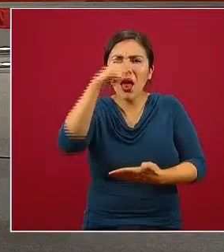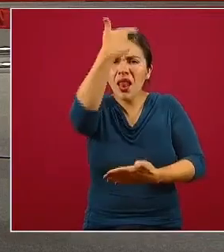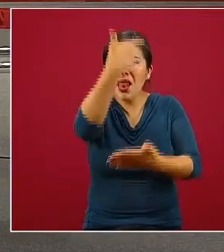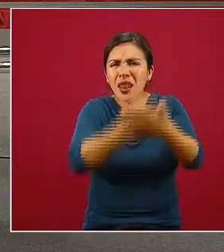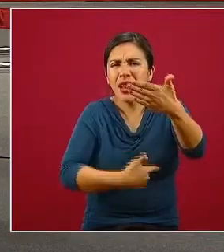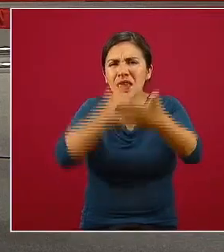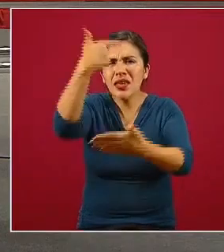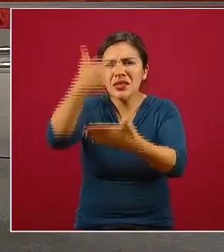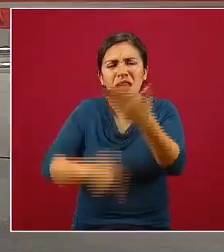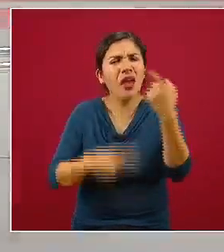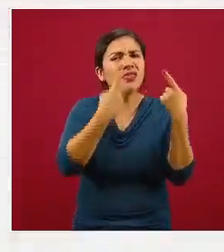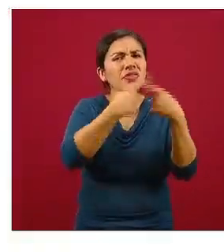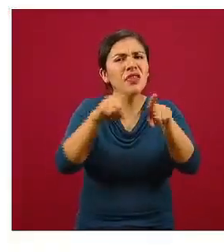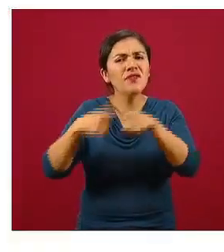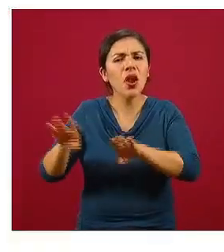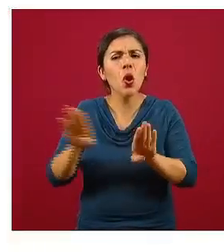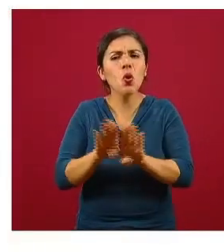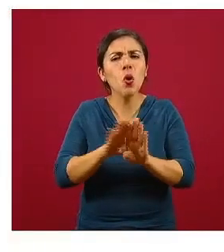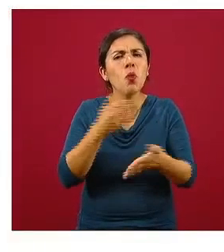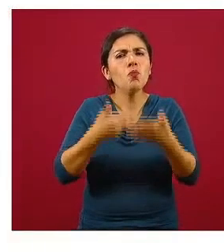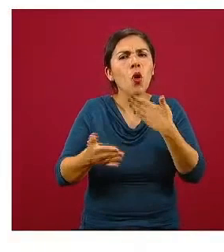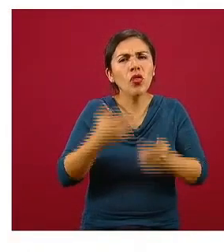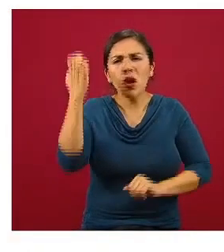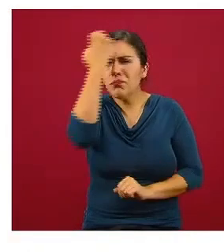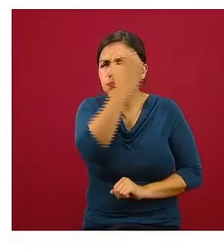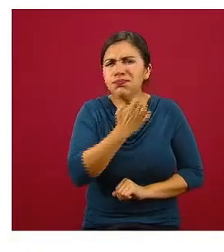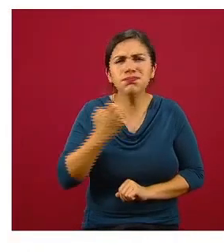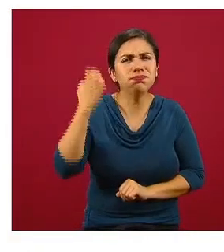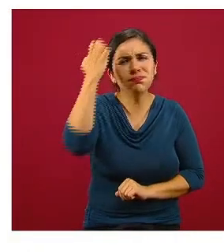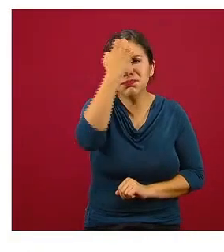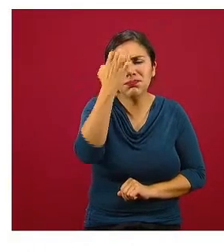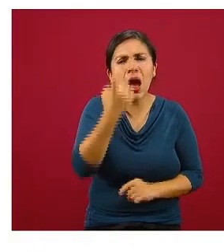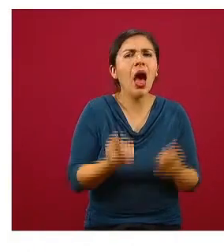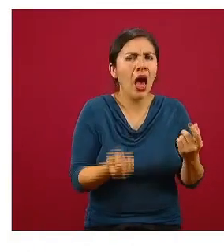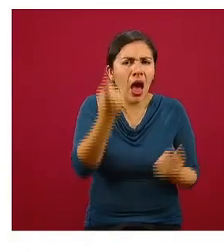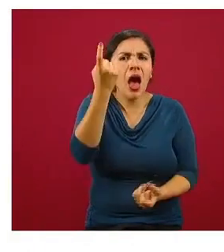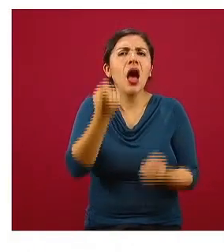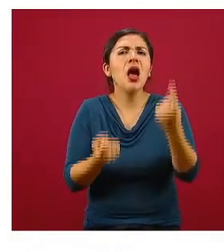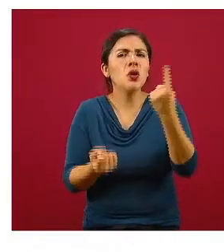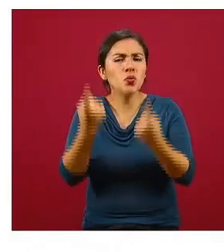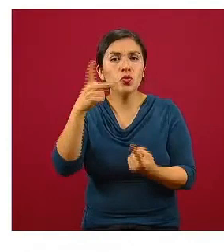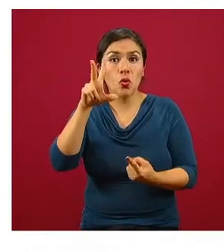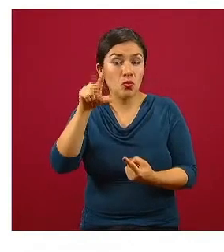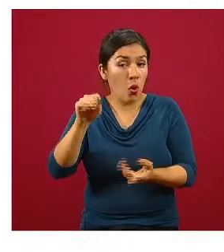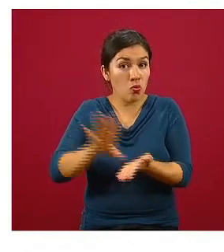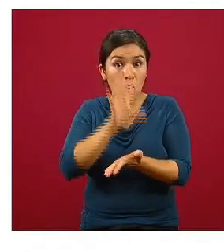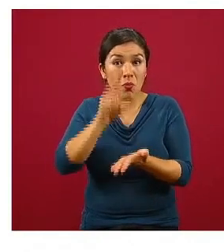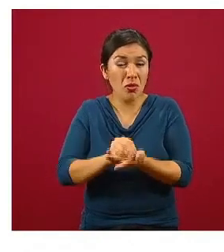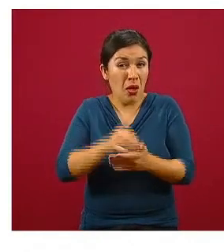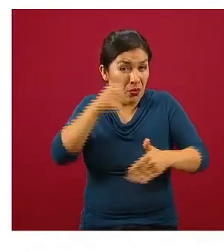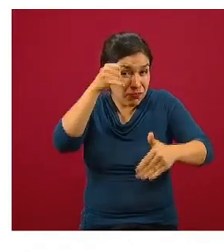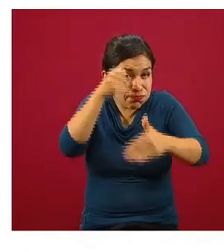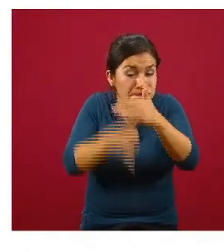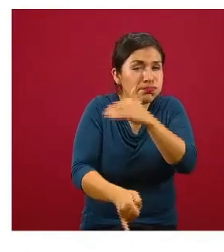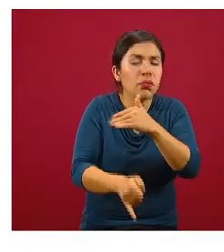de los diferentes modelos y análisis, en algunos sin ser totalmente